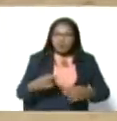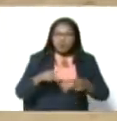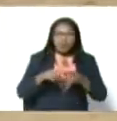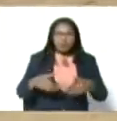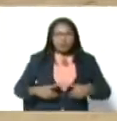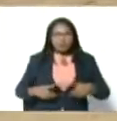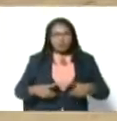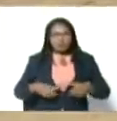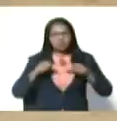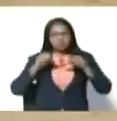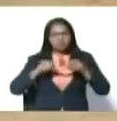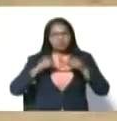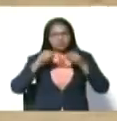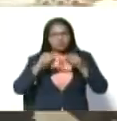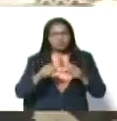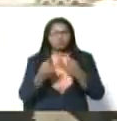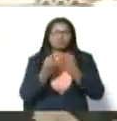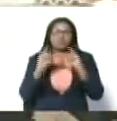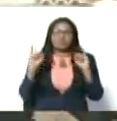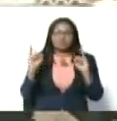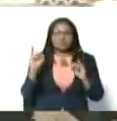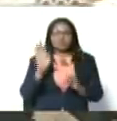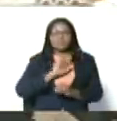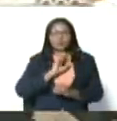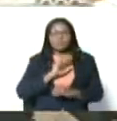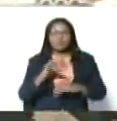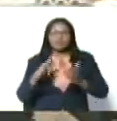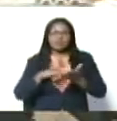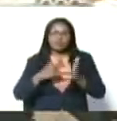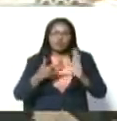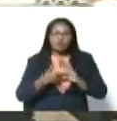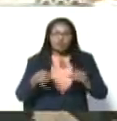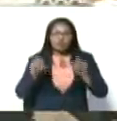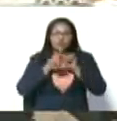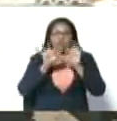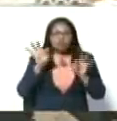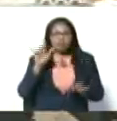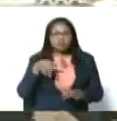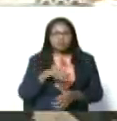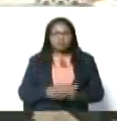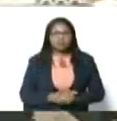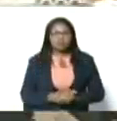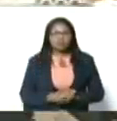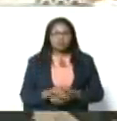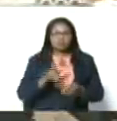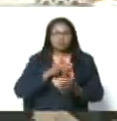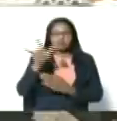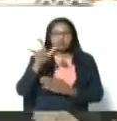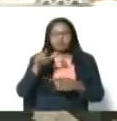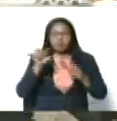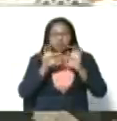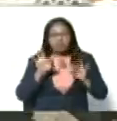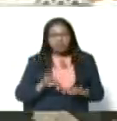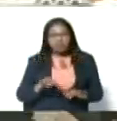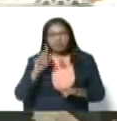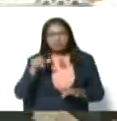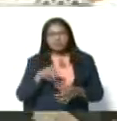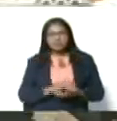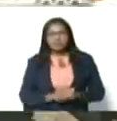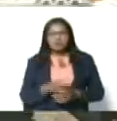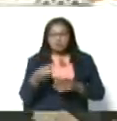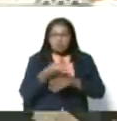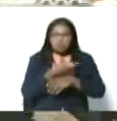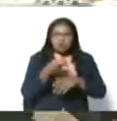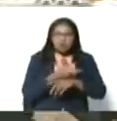esfuerzo permanente para la independencia tecnológica, para el desarrollo del área aeroespacial, para poder buscar